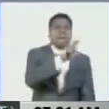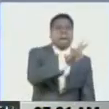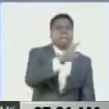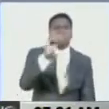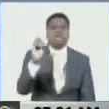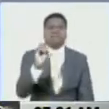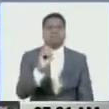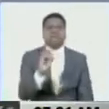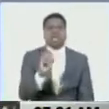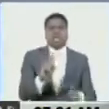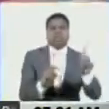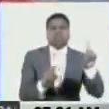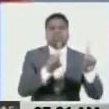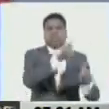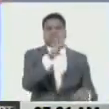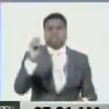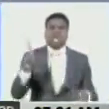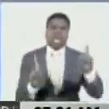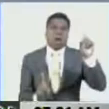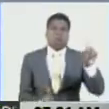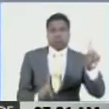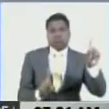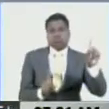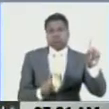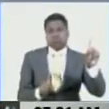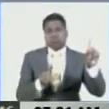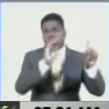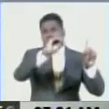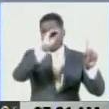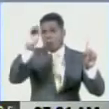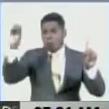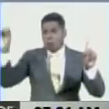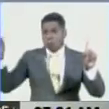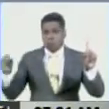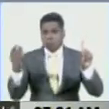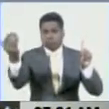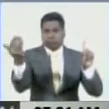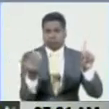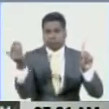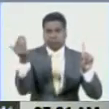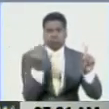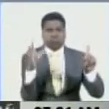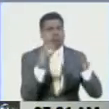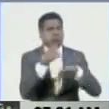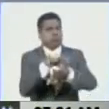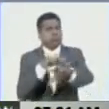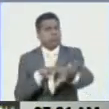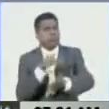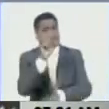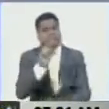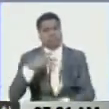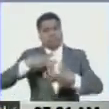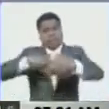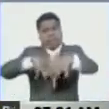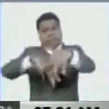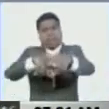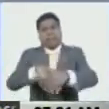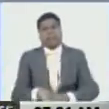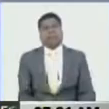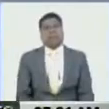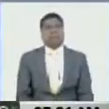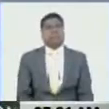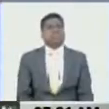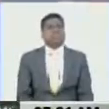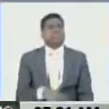1 en algunas ocasiones cuando se convocan a esas grandes convocatorias, a esas grandes movilizaciones. Y se pregunta, si la situación está